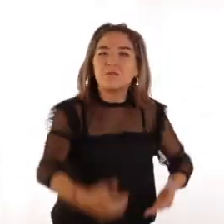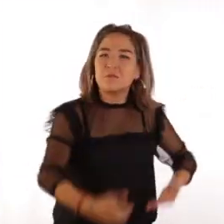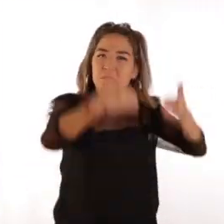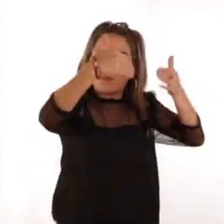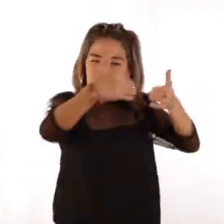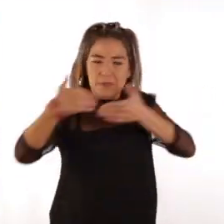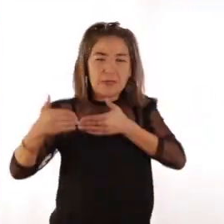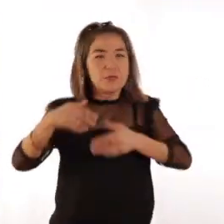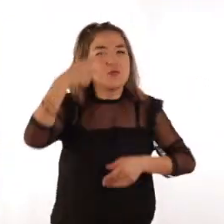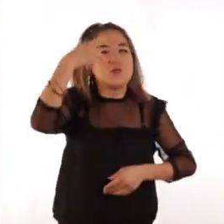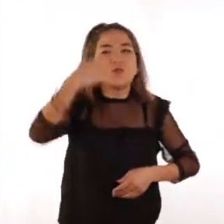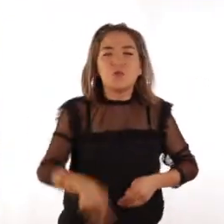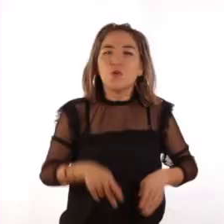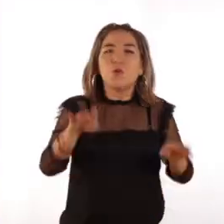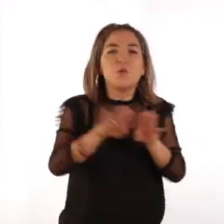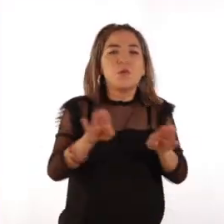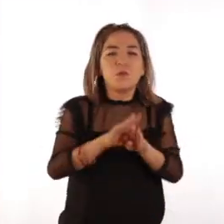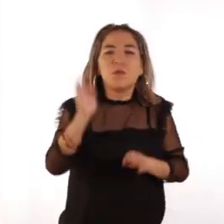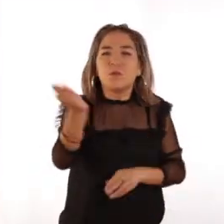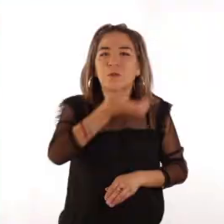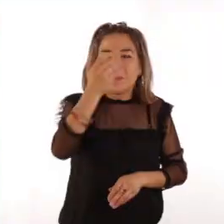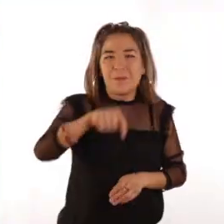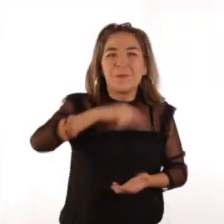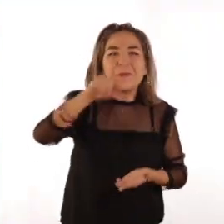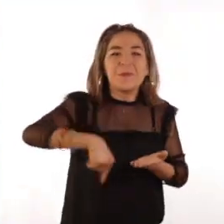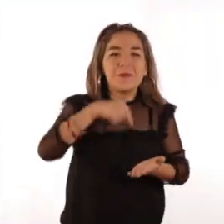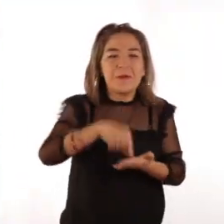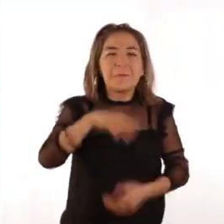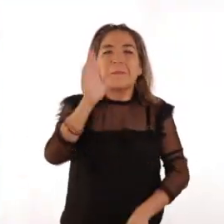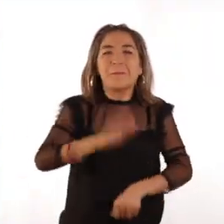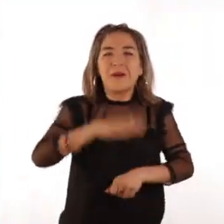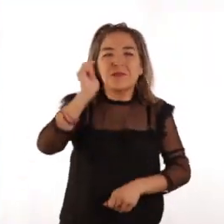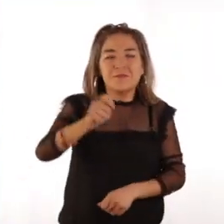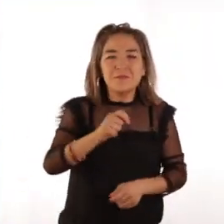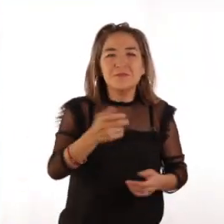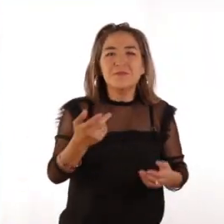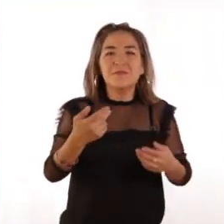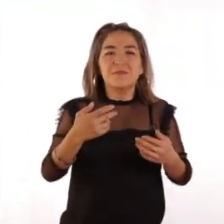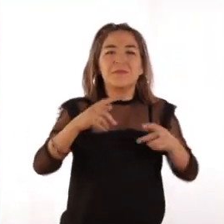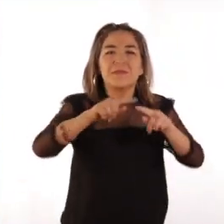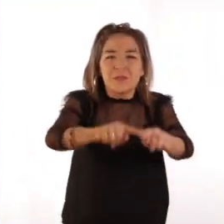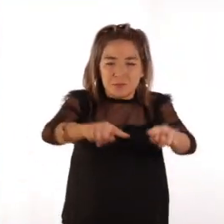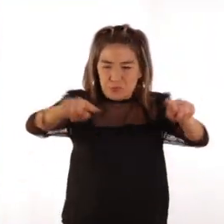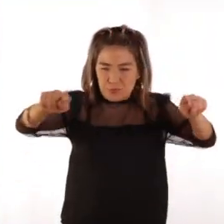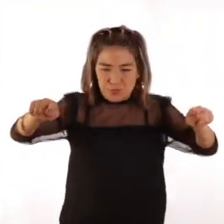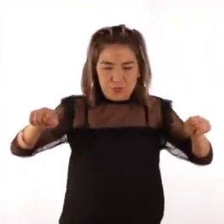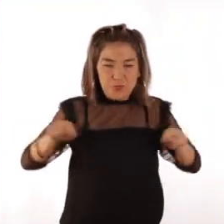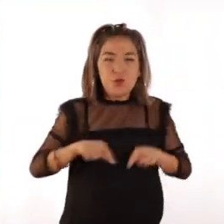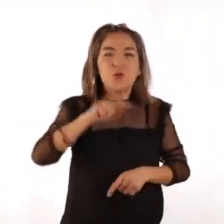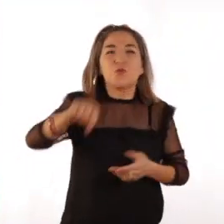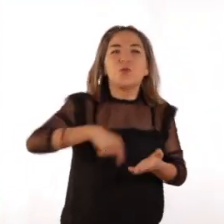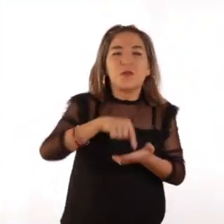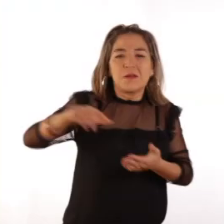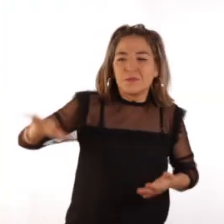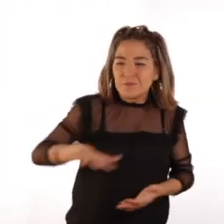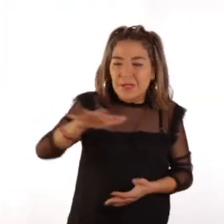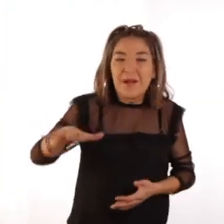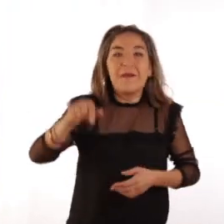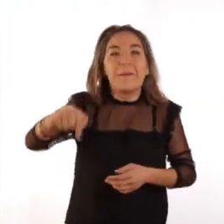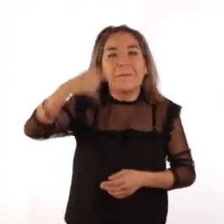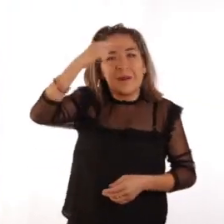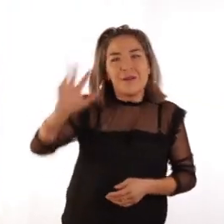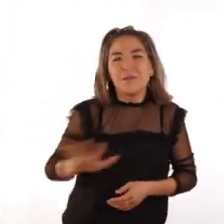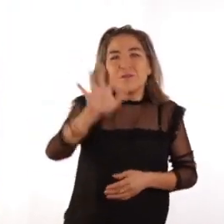ser mar patrimonial. Iba a ser, como ahí se encuentra la mayor parte de la plataforma continental,